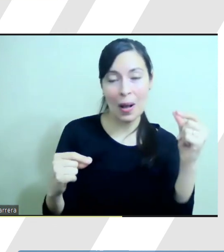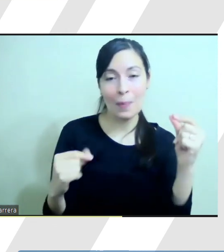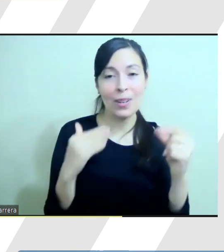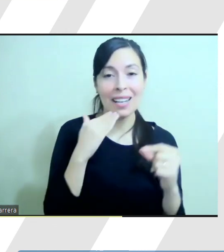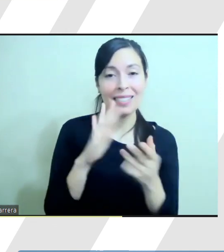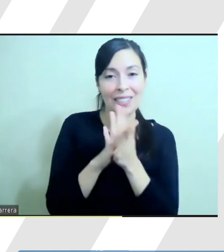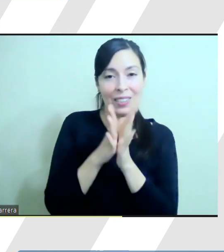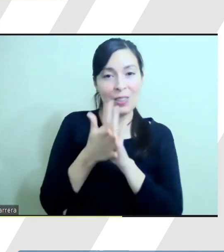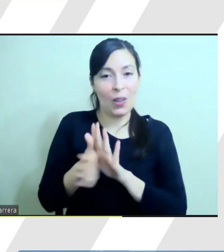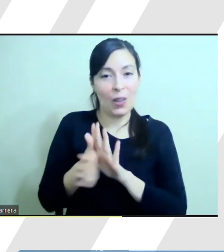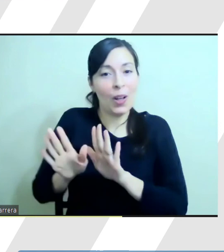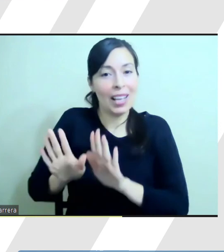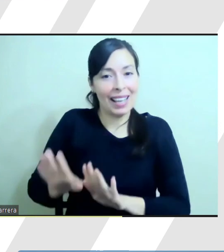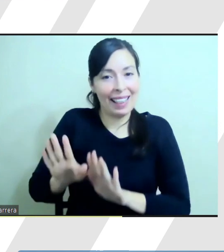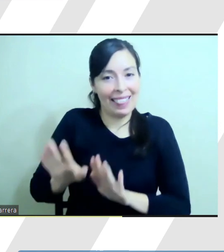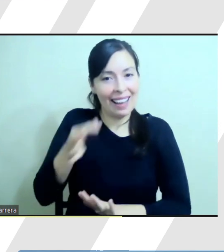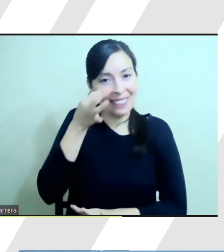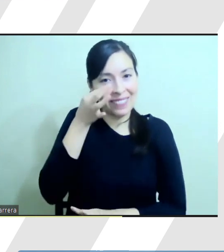Eh,